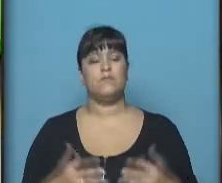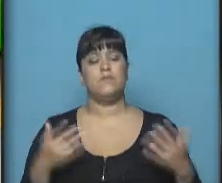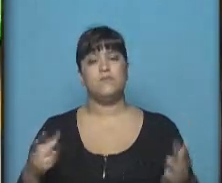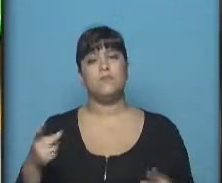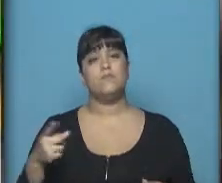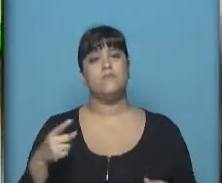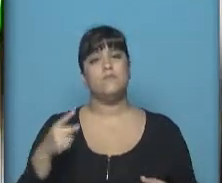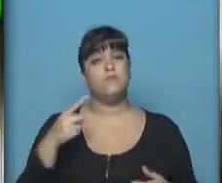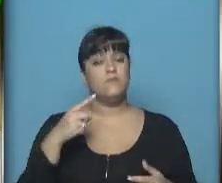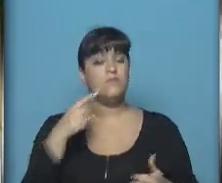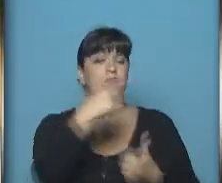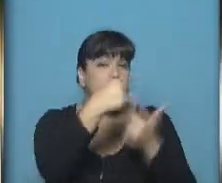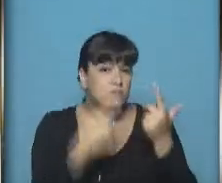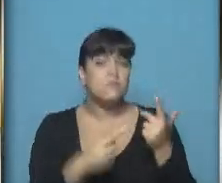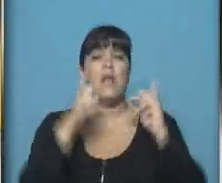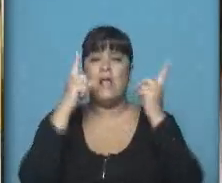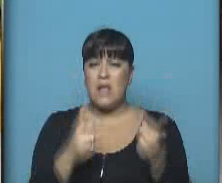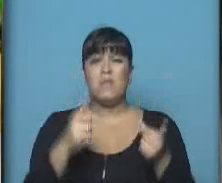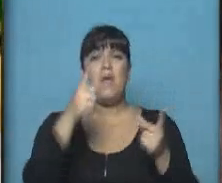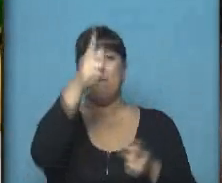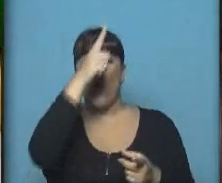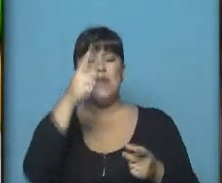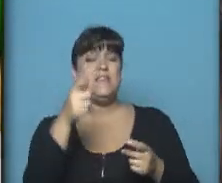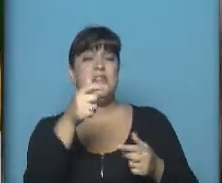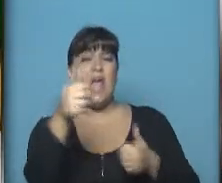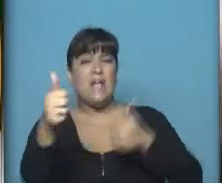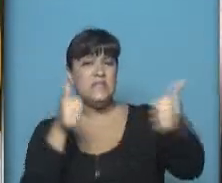Y todo esto también se cruzó con bastantes policías